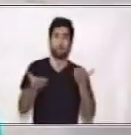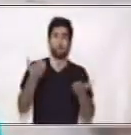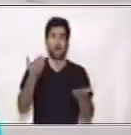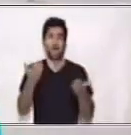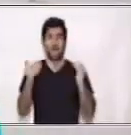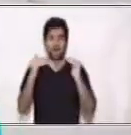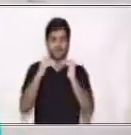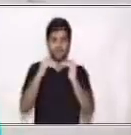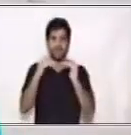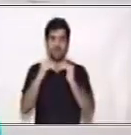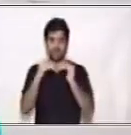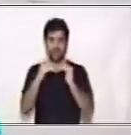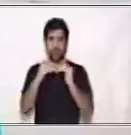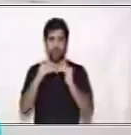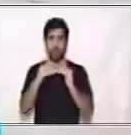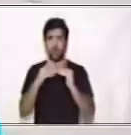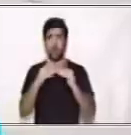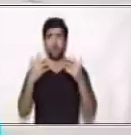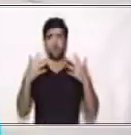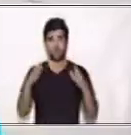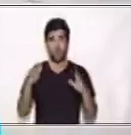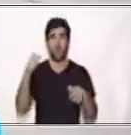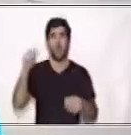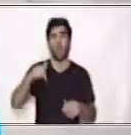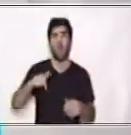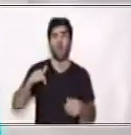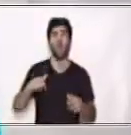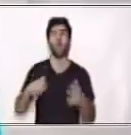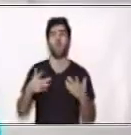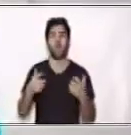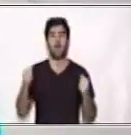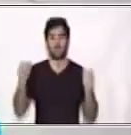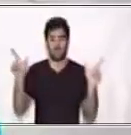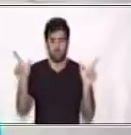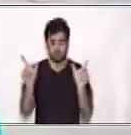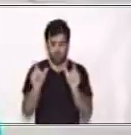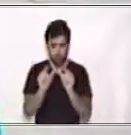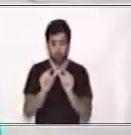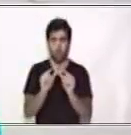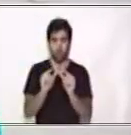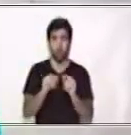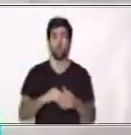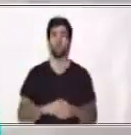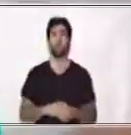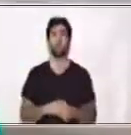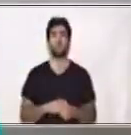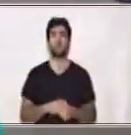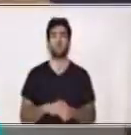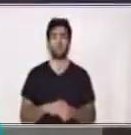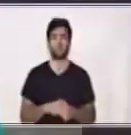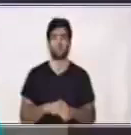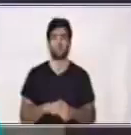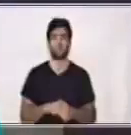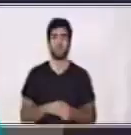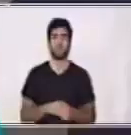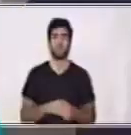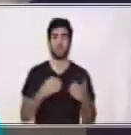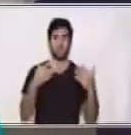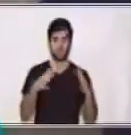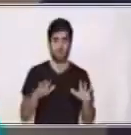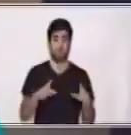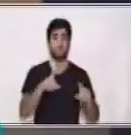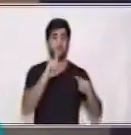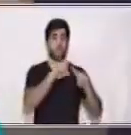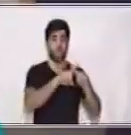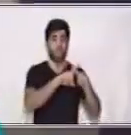otro. Ahora, ¿qué procede a hacer? Reducción de términos. Muy bien. X al cuadrado